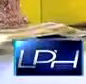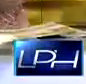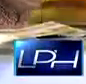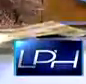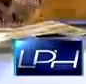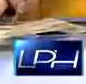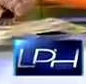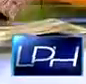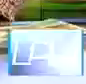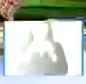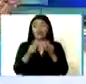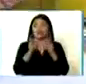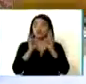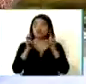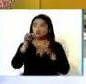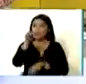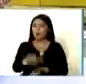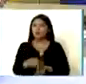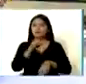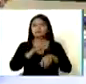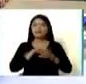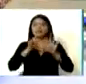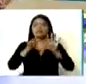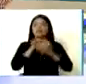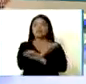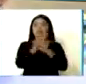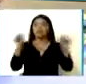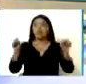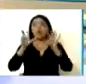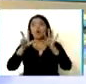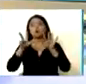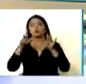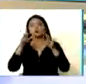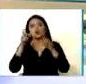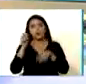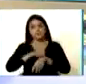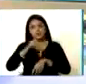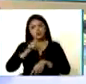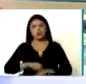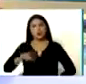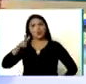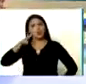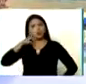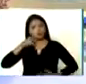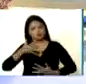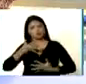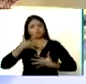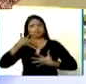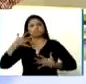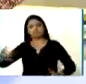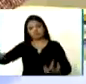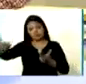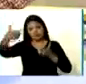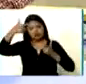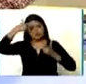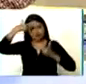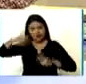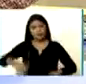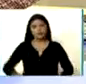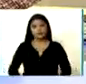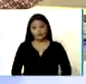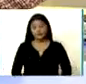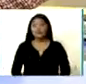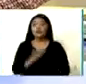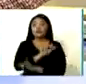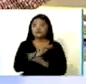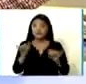Seguimos marcando la pauta de hoy, 6 de la mañana con 8 minutos, luego de haber escuchado la voz inmortal, inmensa, del gigante supremo Hugo Chávez. Mira, ya habíamos